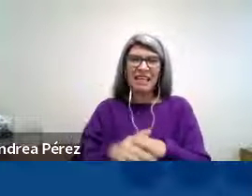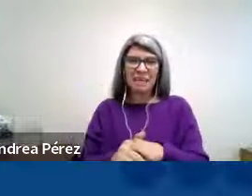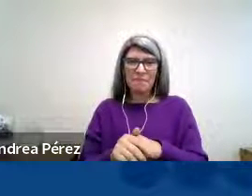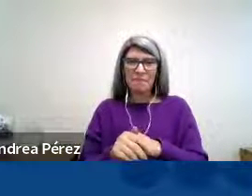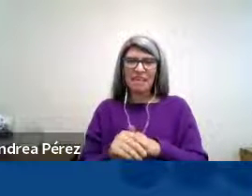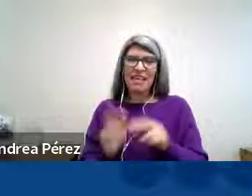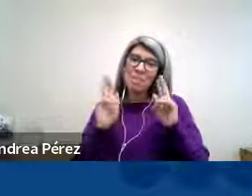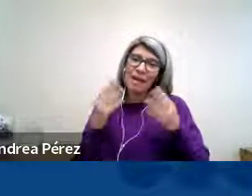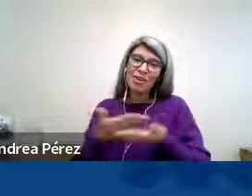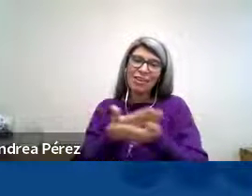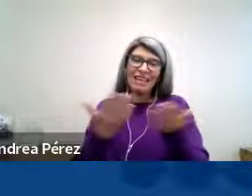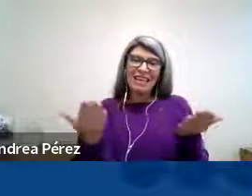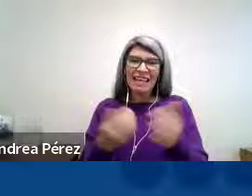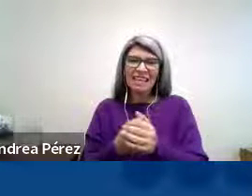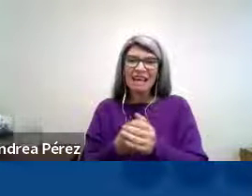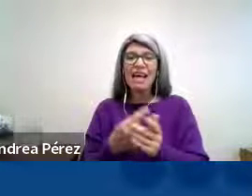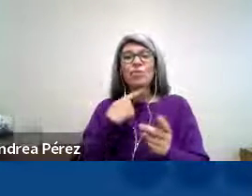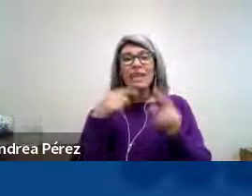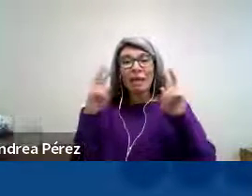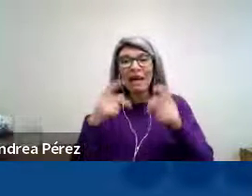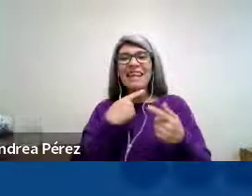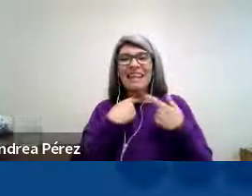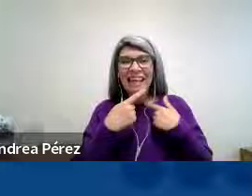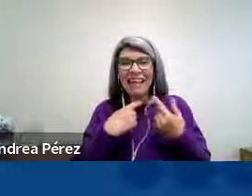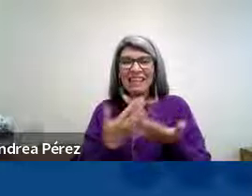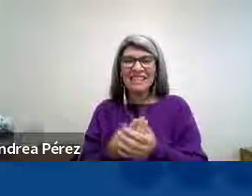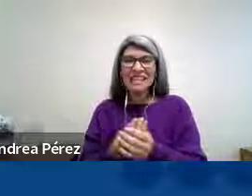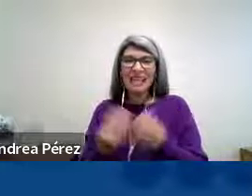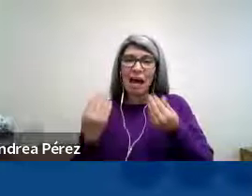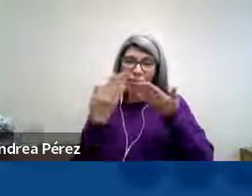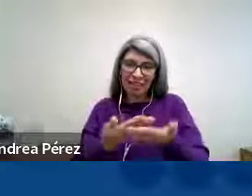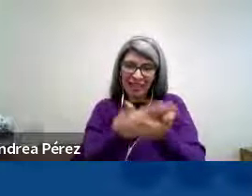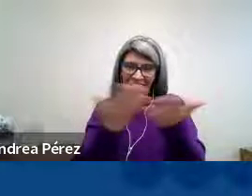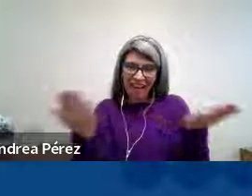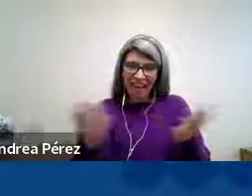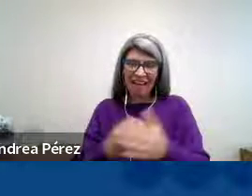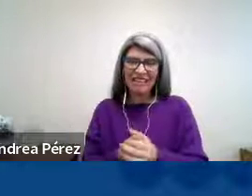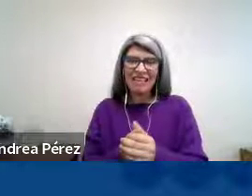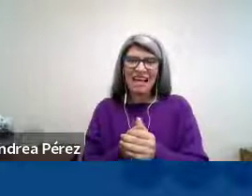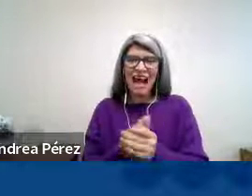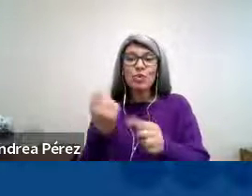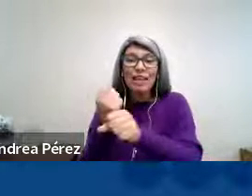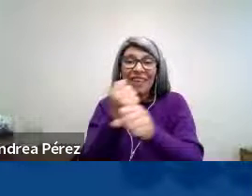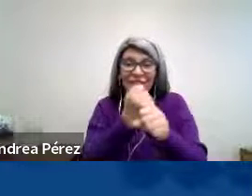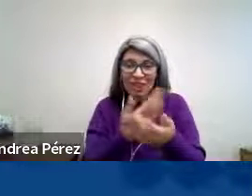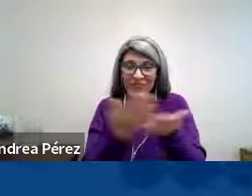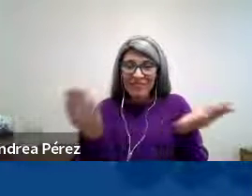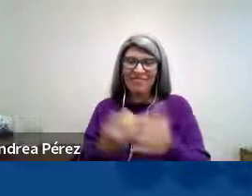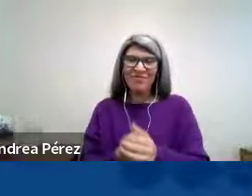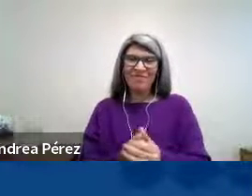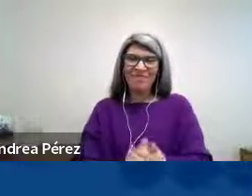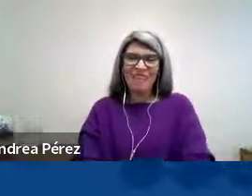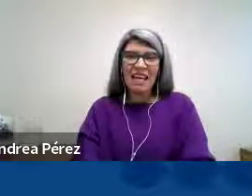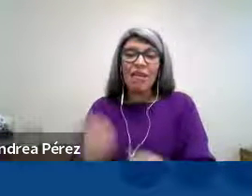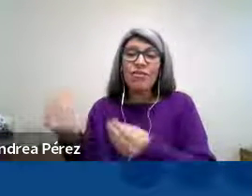¿sí? Que espero sea un tema de interés y que aporte a sus trabajos,